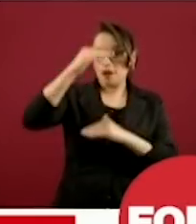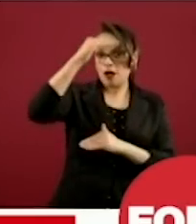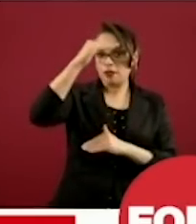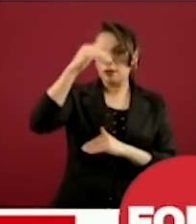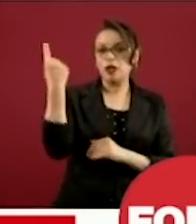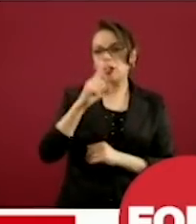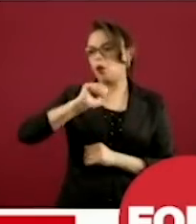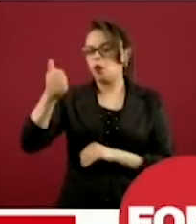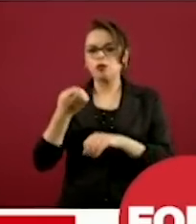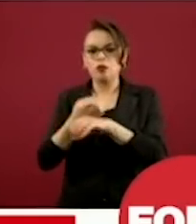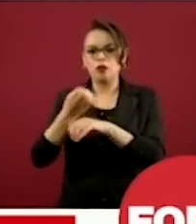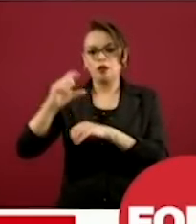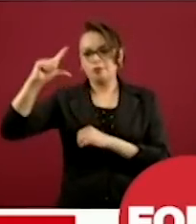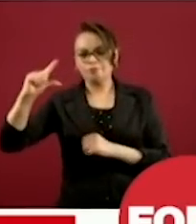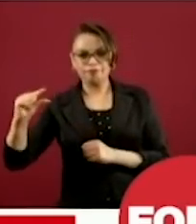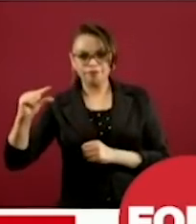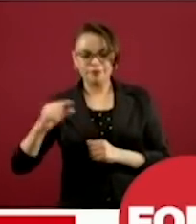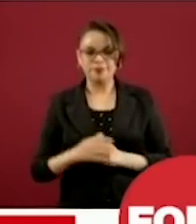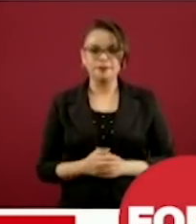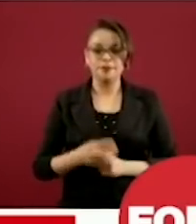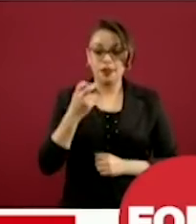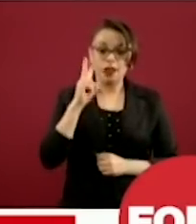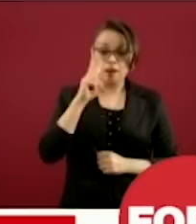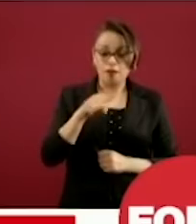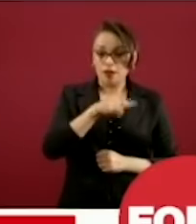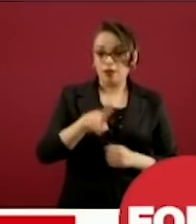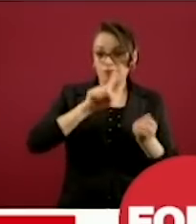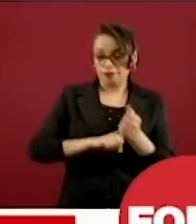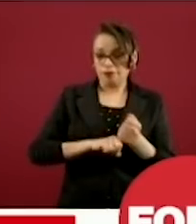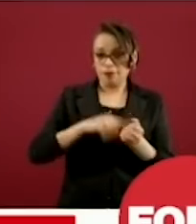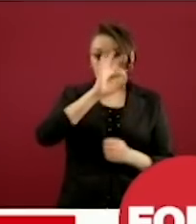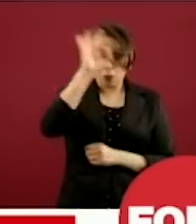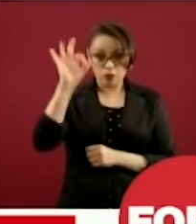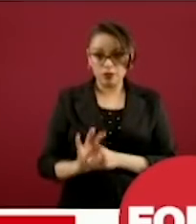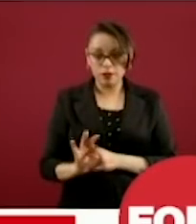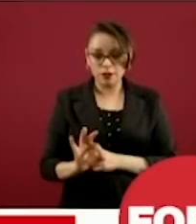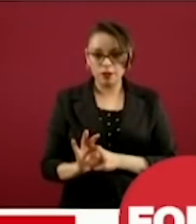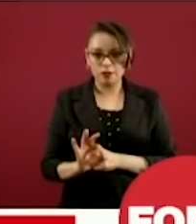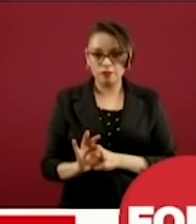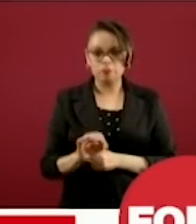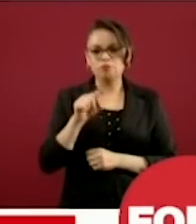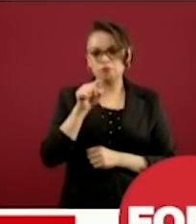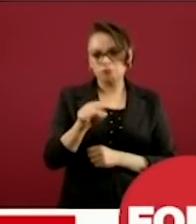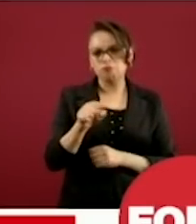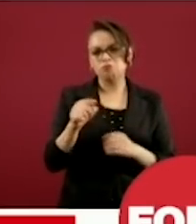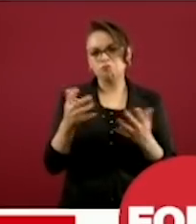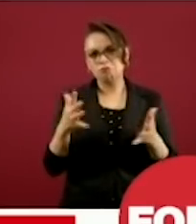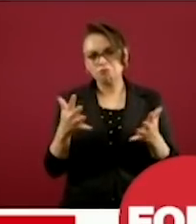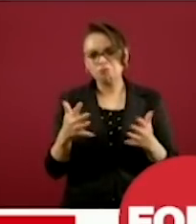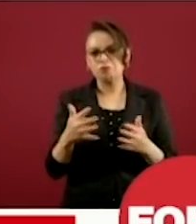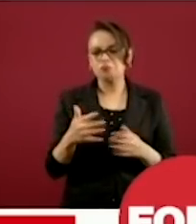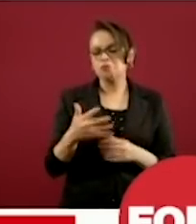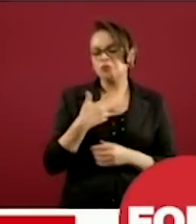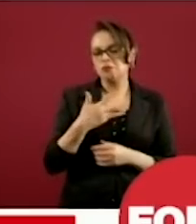estados, cuando vemos el porcentaje de positividad, prácticamente este porcentaje se ha mantenido también entre un 20 y